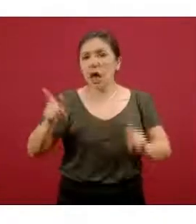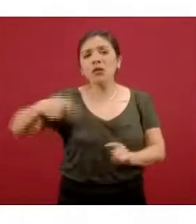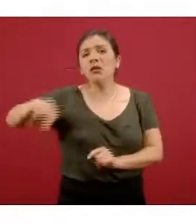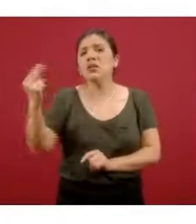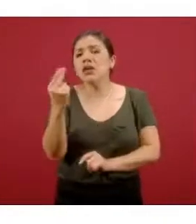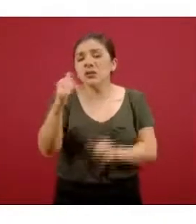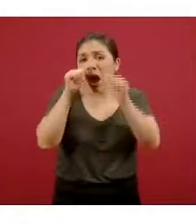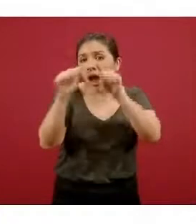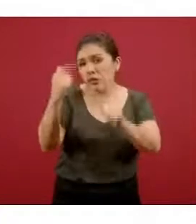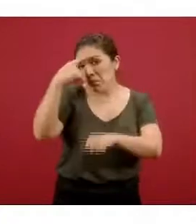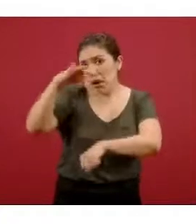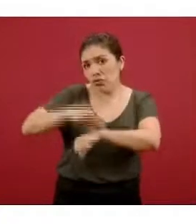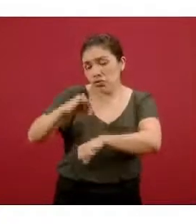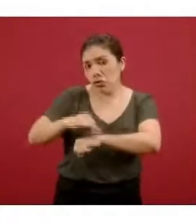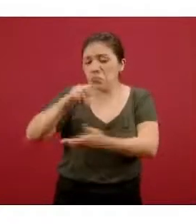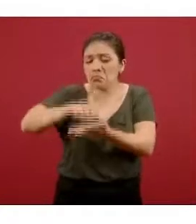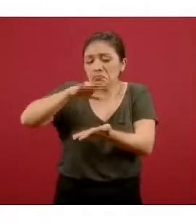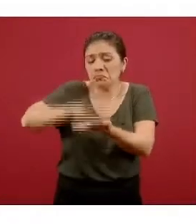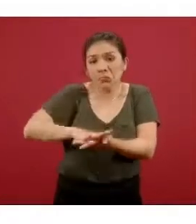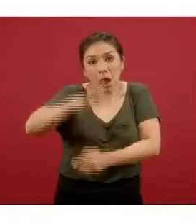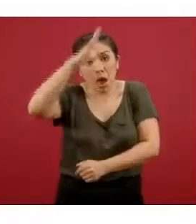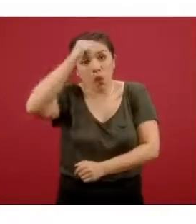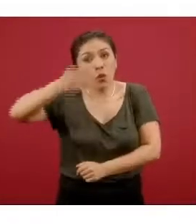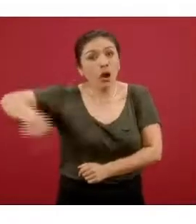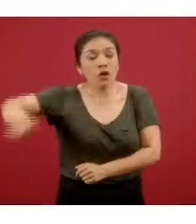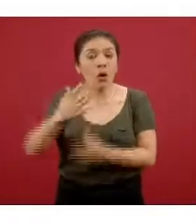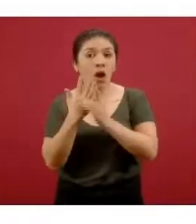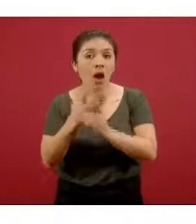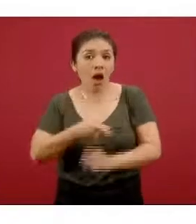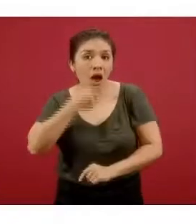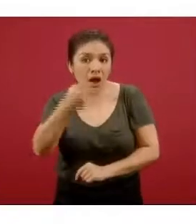atención médica y así se registra.